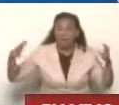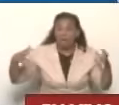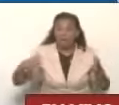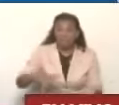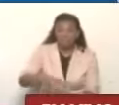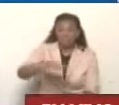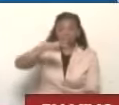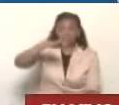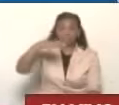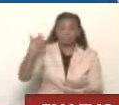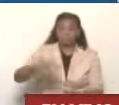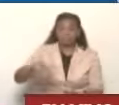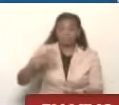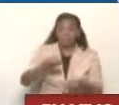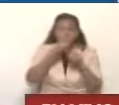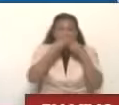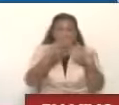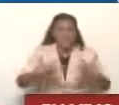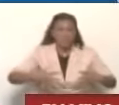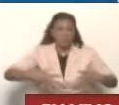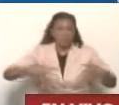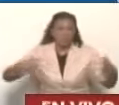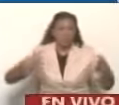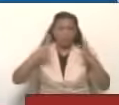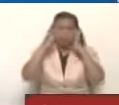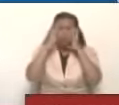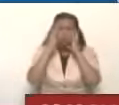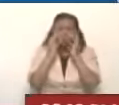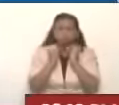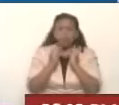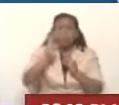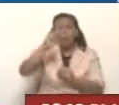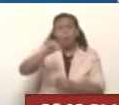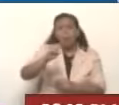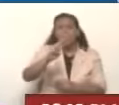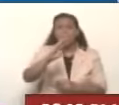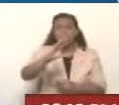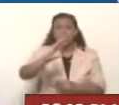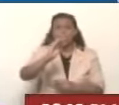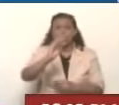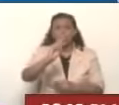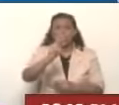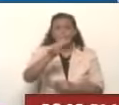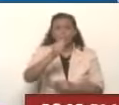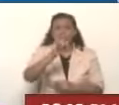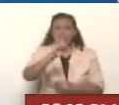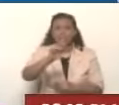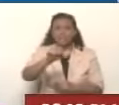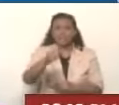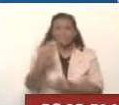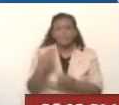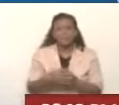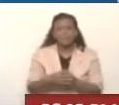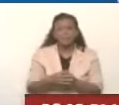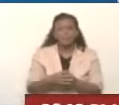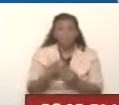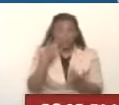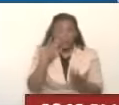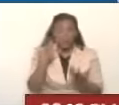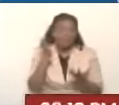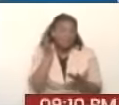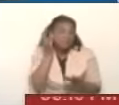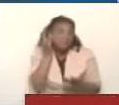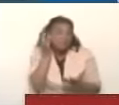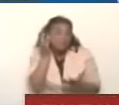Búscate una foto de Nevado, está bellísimo y grande. Un mucuchíes. La hembra mucuchíes que nos